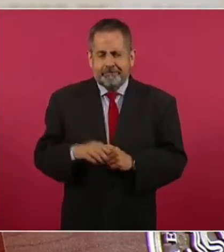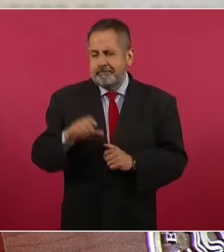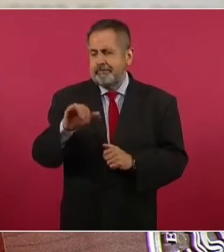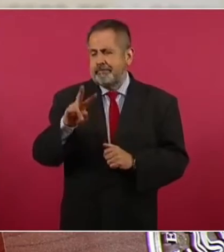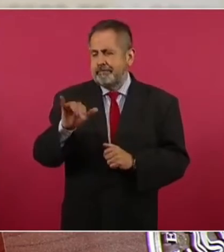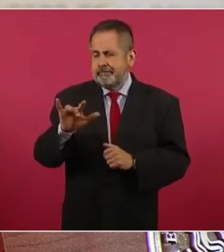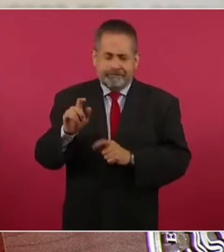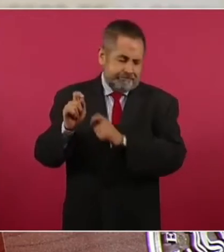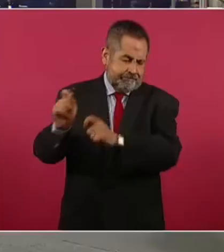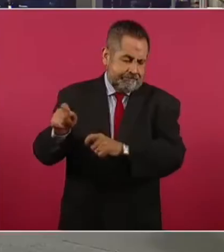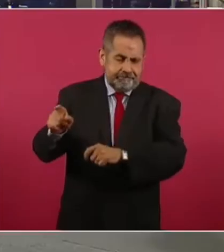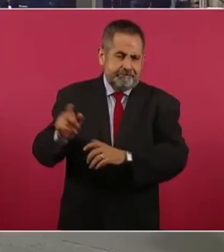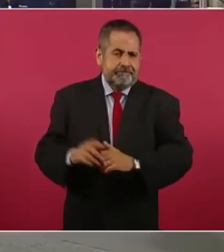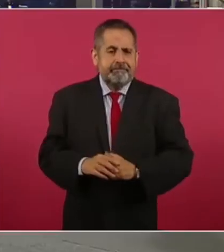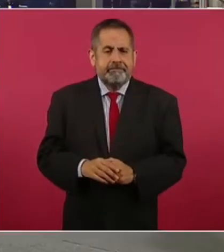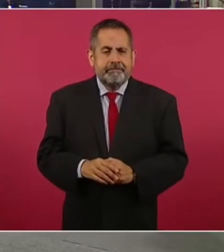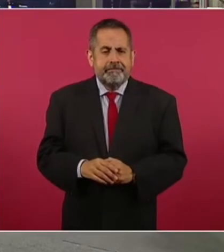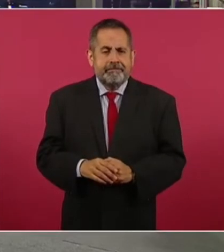civil,